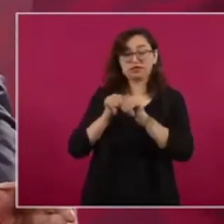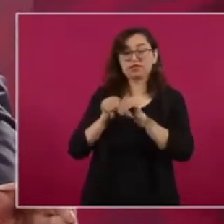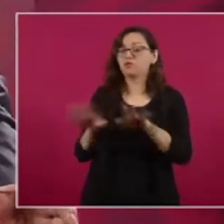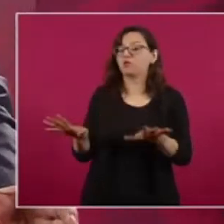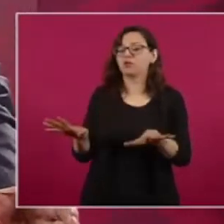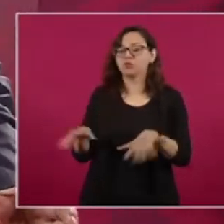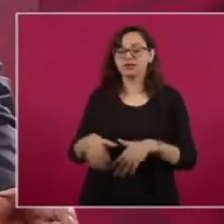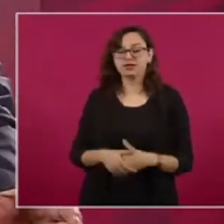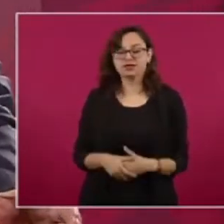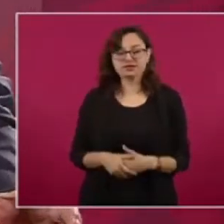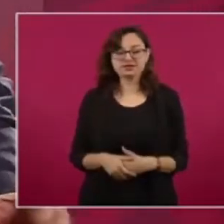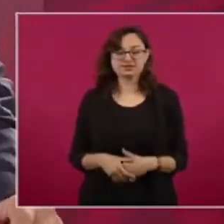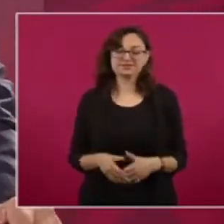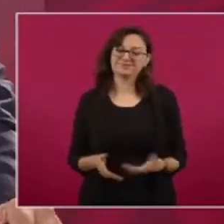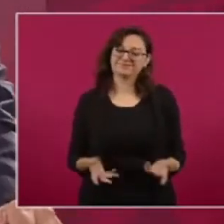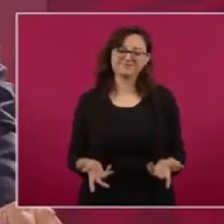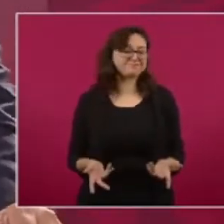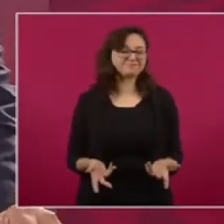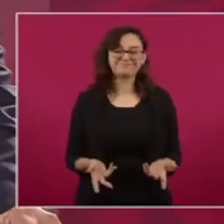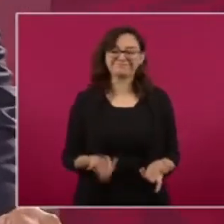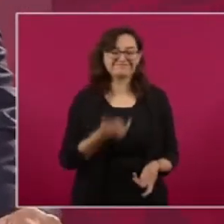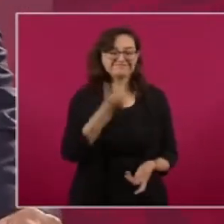cuando por encima